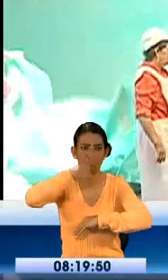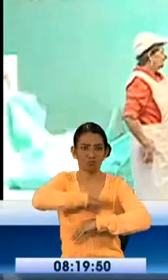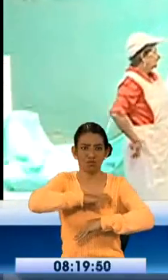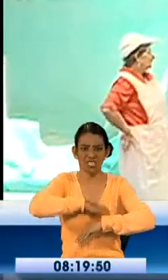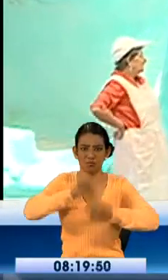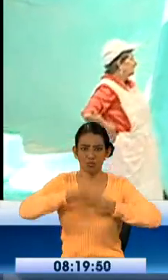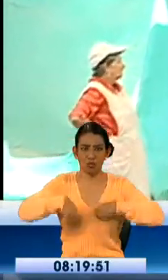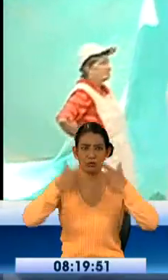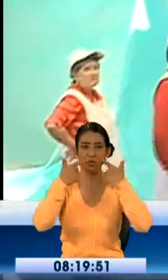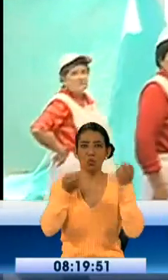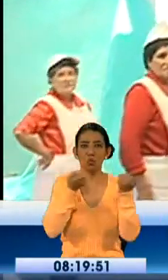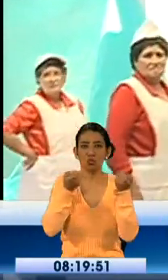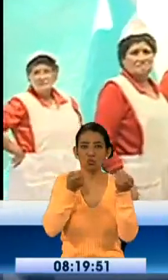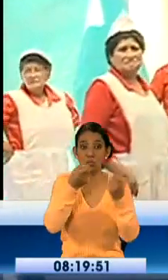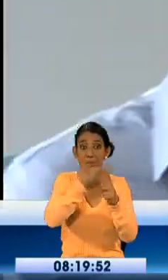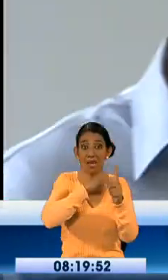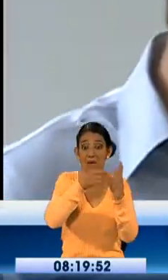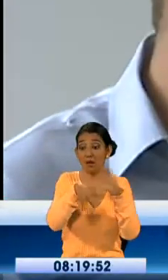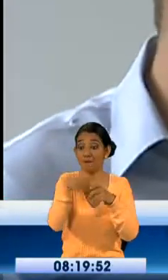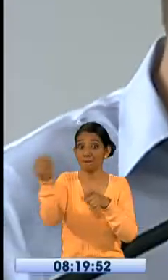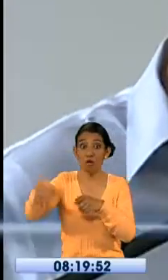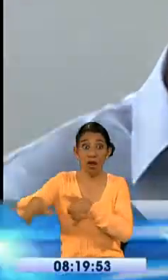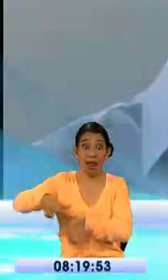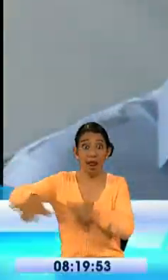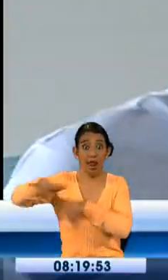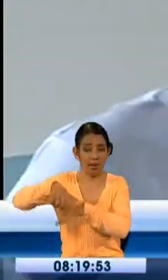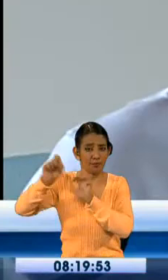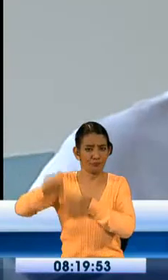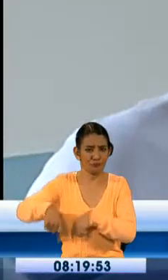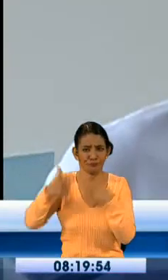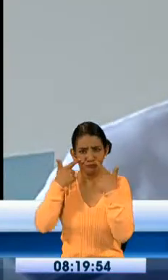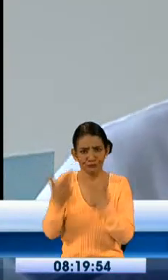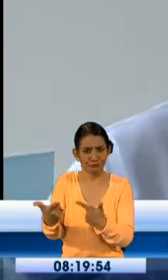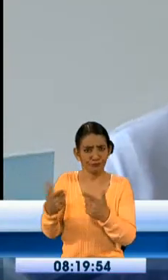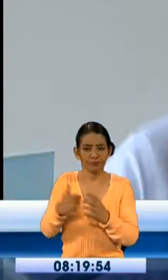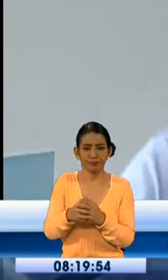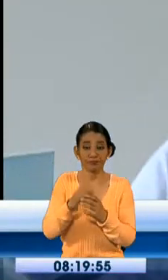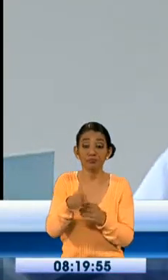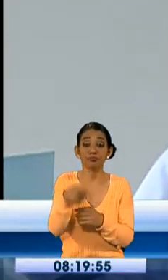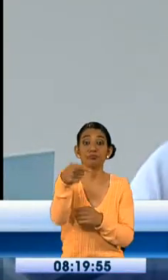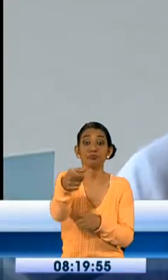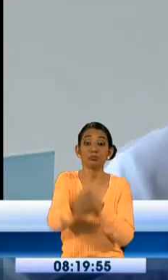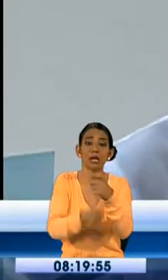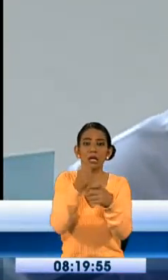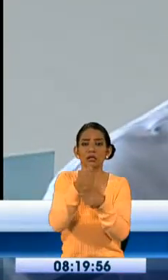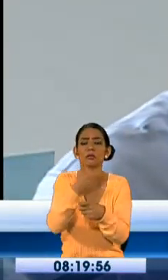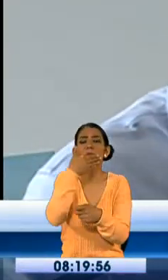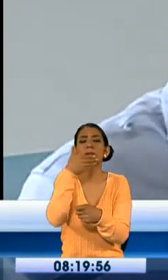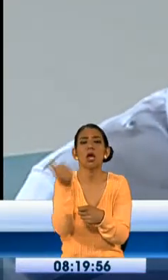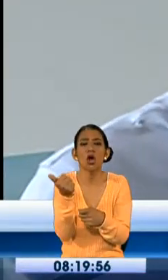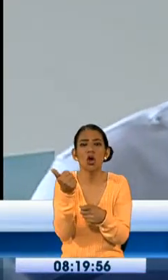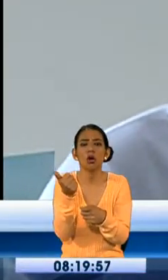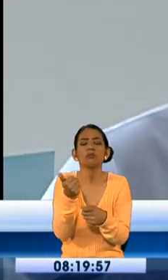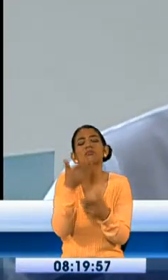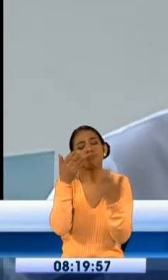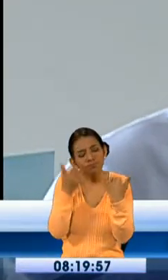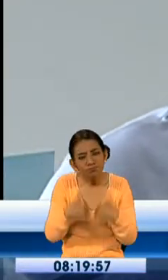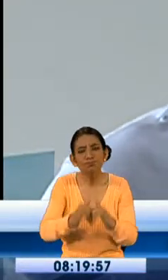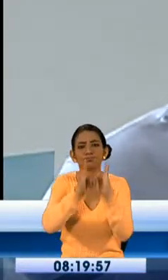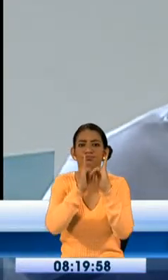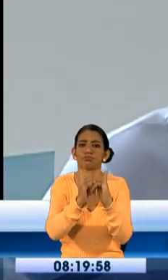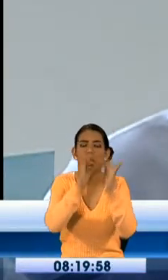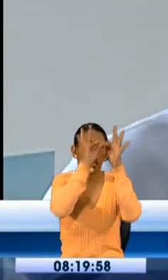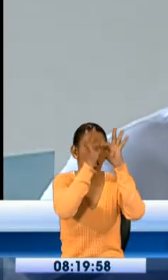en los exteriores de los centros de acopio. El próximo año vamos a continuar mejorando la infraestructura con aproximadamente